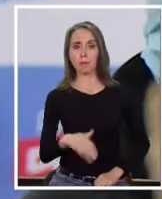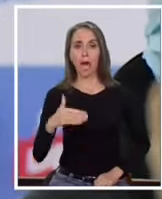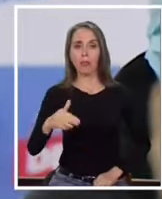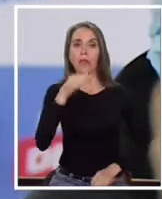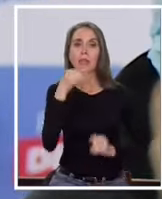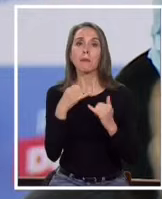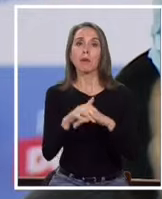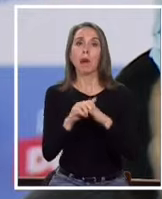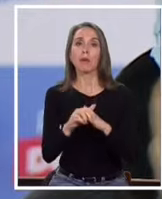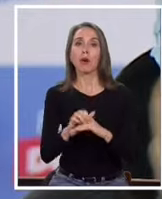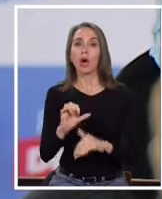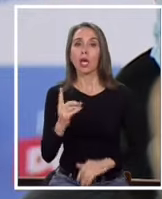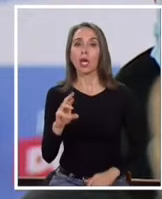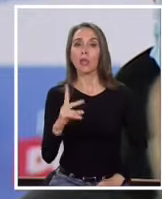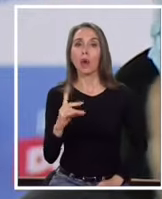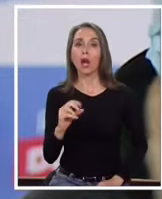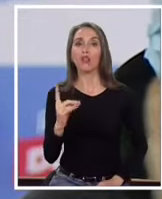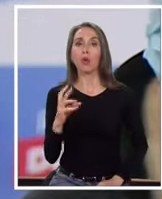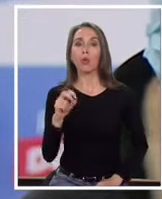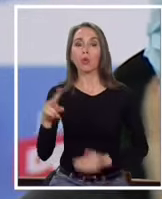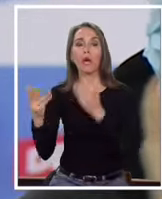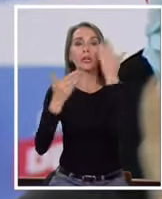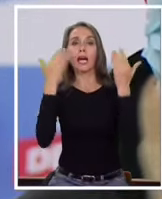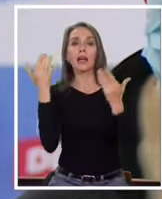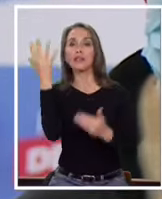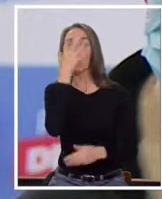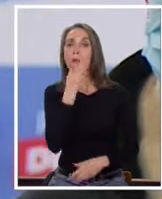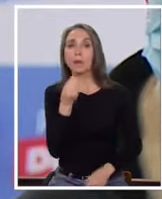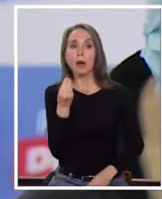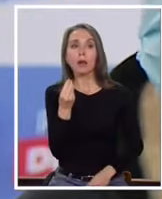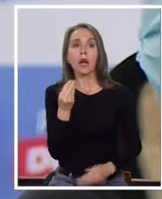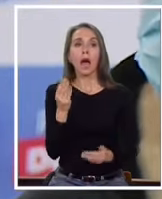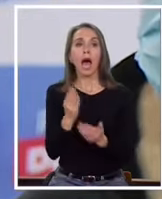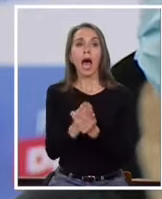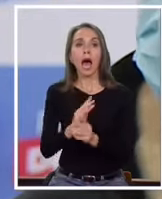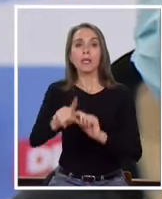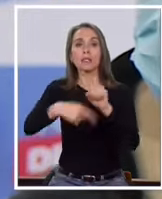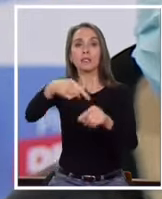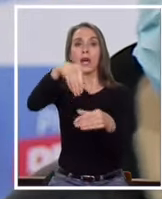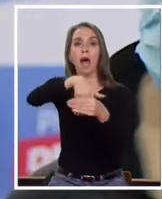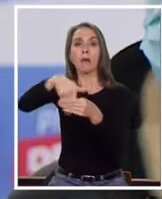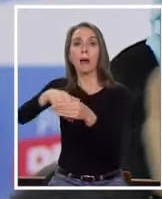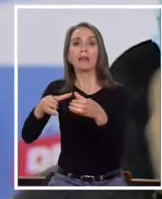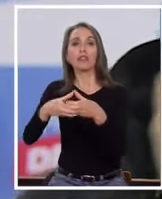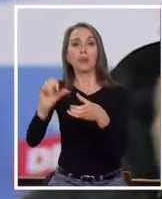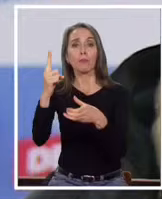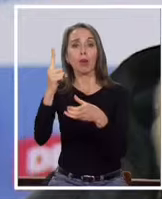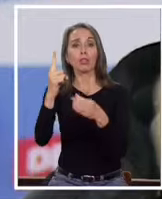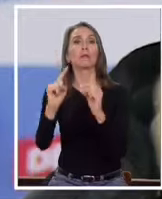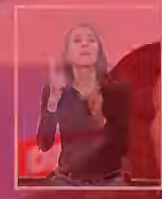dice mi amigo Eduardo Durán en ese himno tan maravilloso, hasta la primaria, pues.